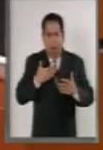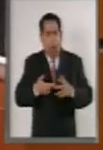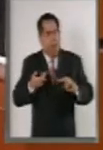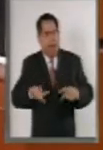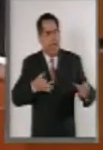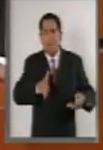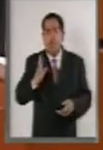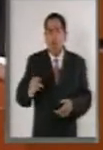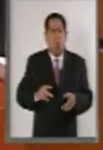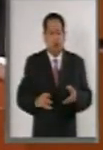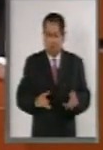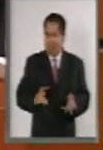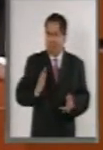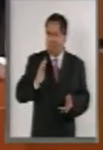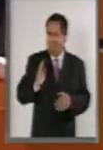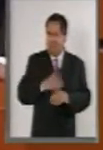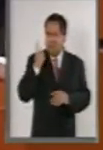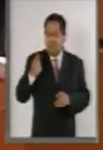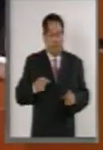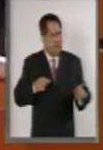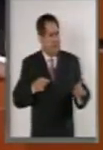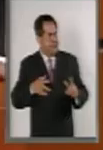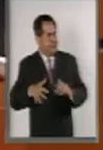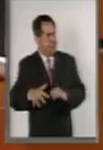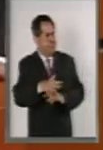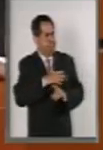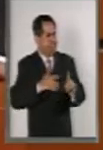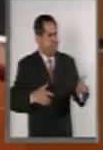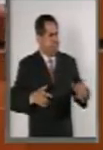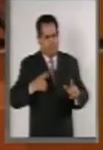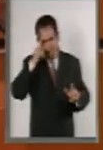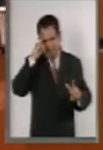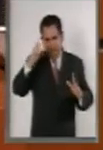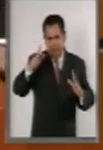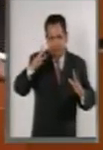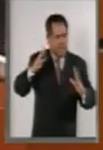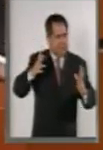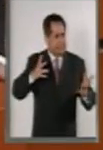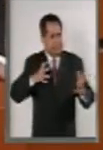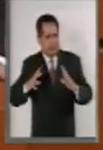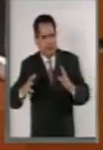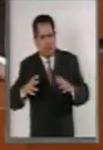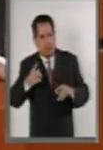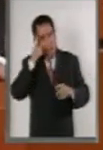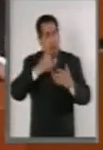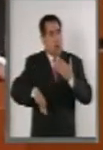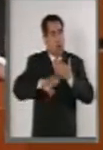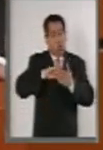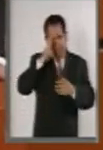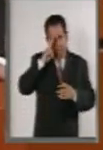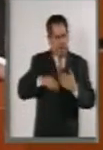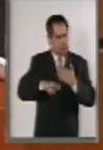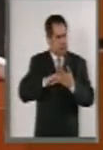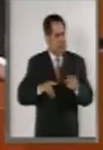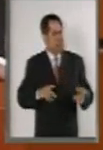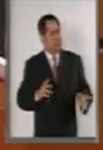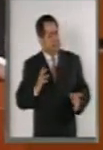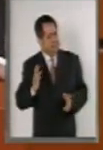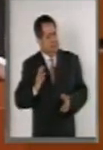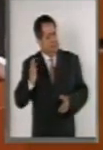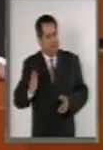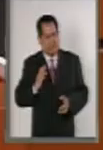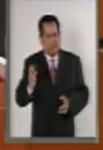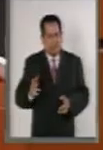las circunstancias, el panorama, el ambiente antimexicano se ha recrudecido. El